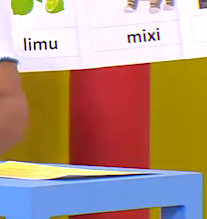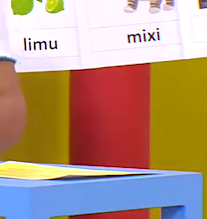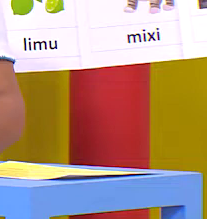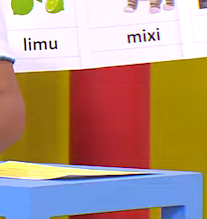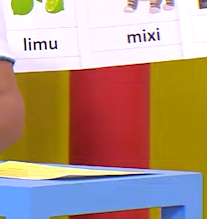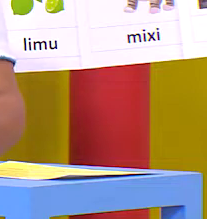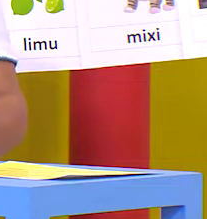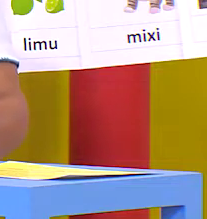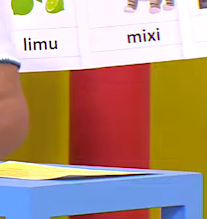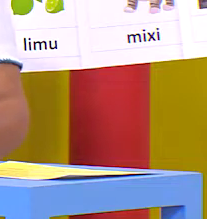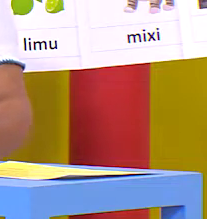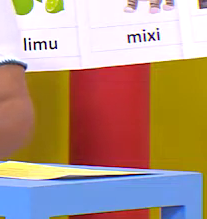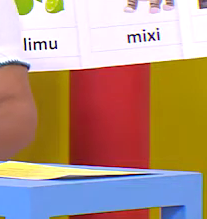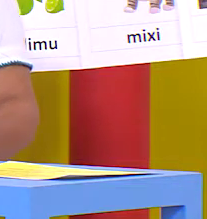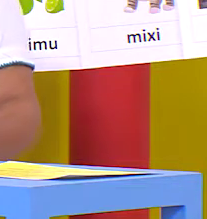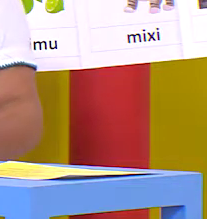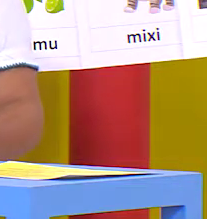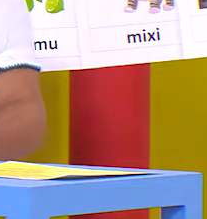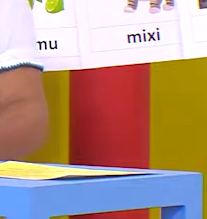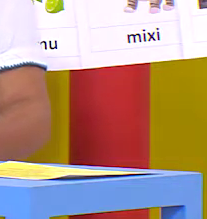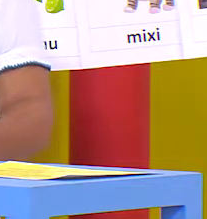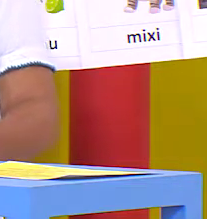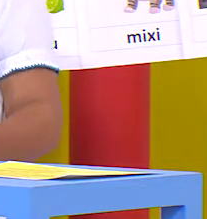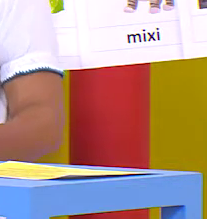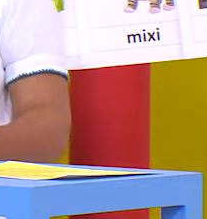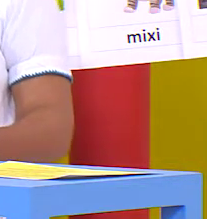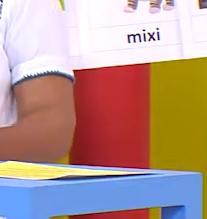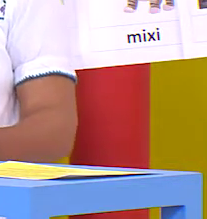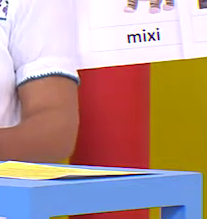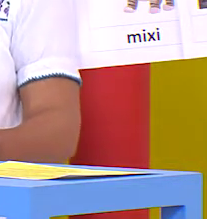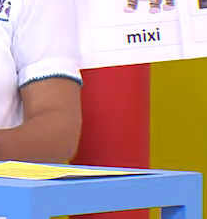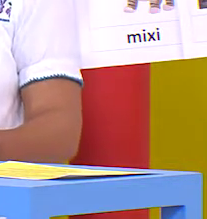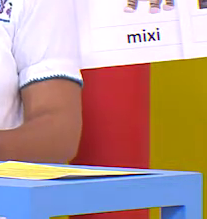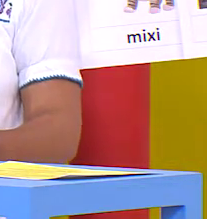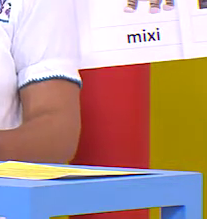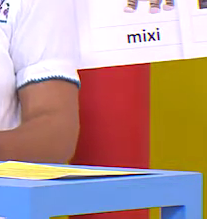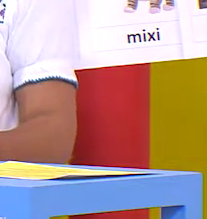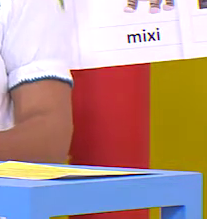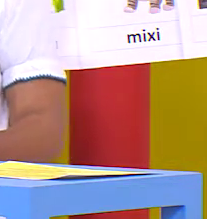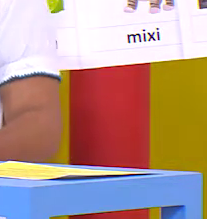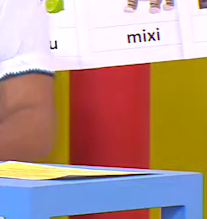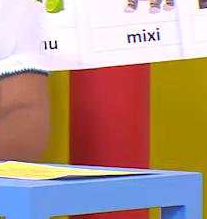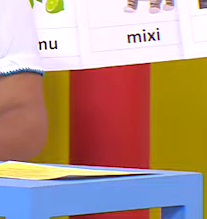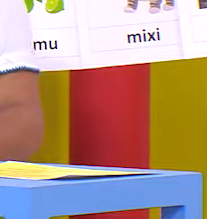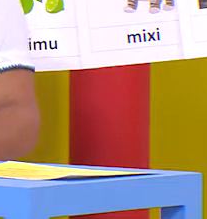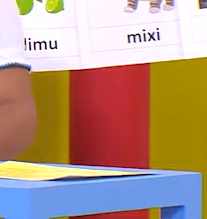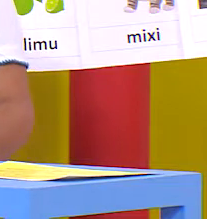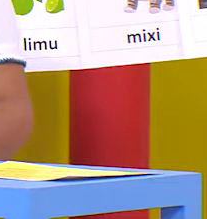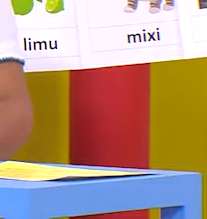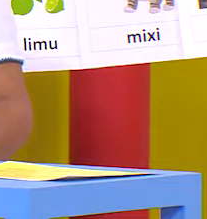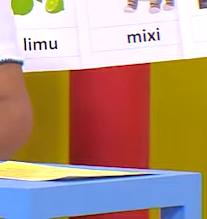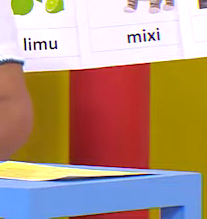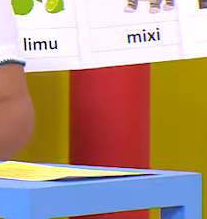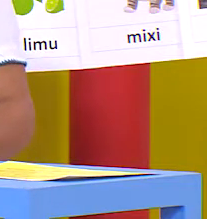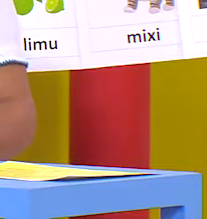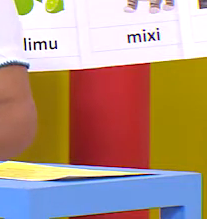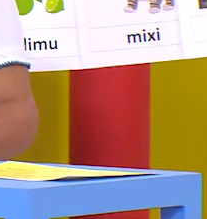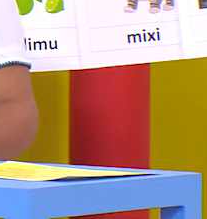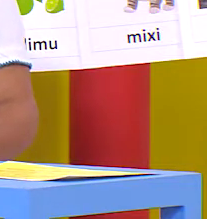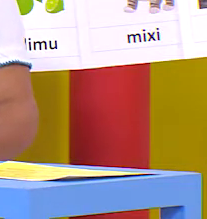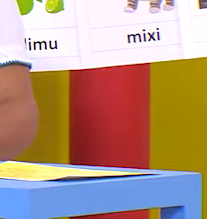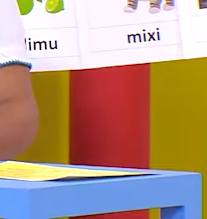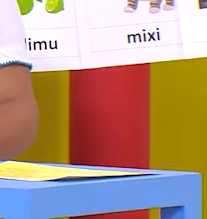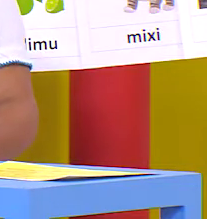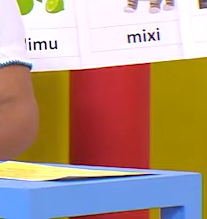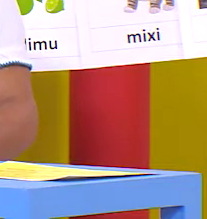hu ga yo te hu ya dan da ti hene. Gabu pege arranya di shi hi hu ge zogan tsuni